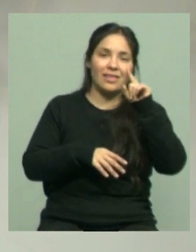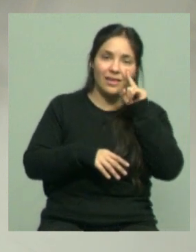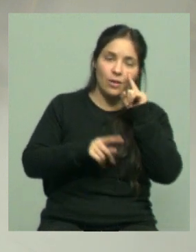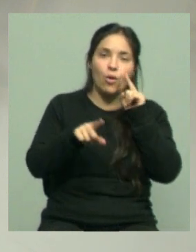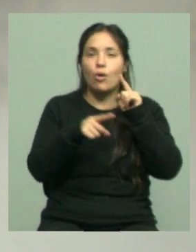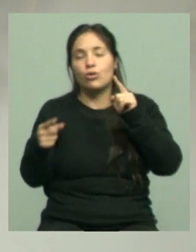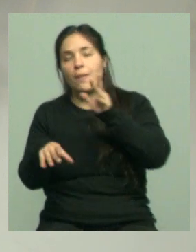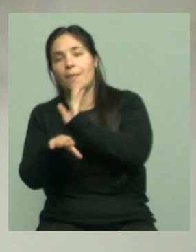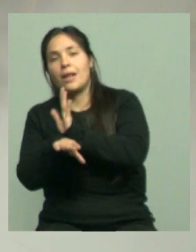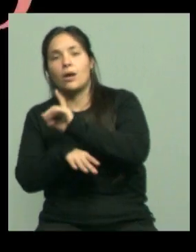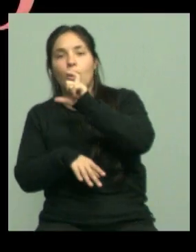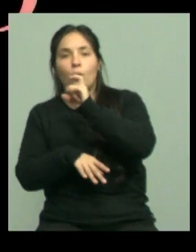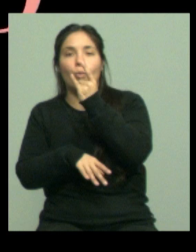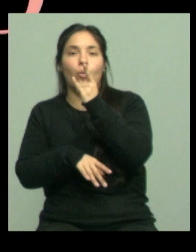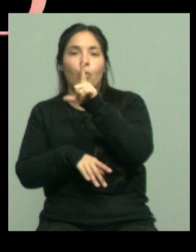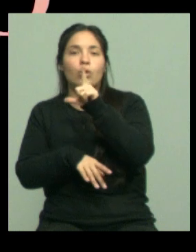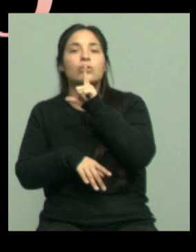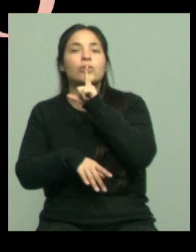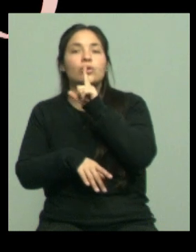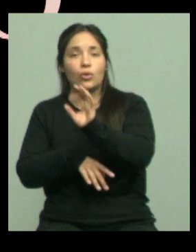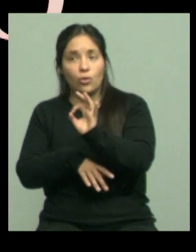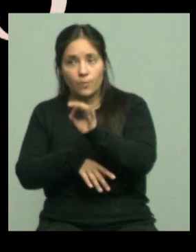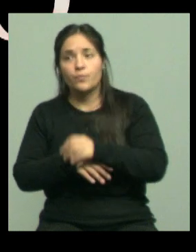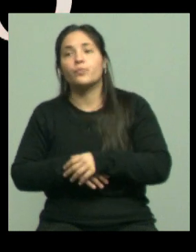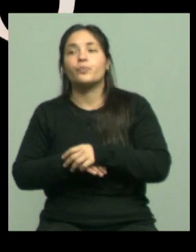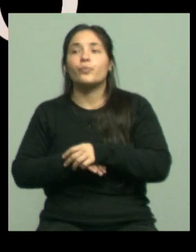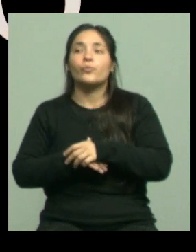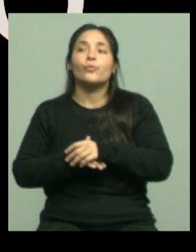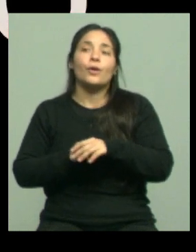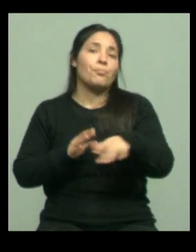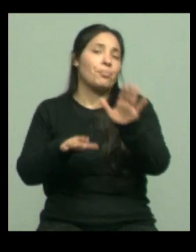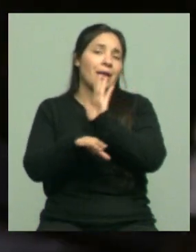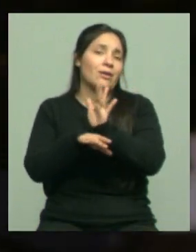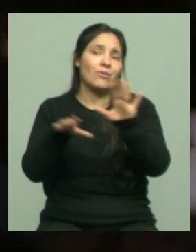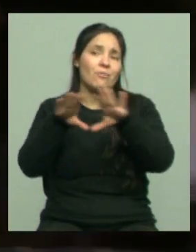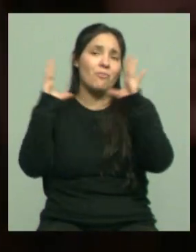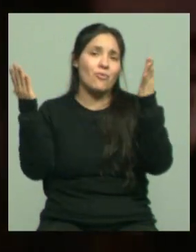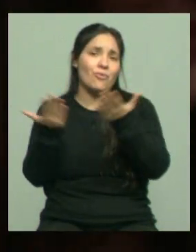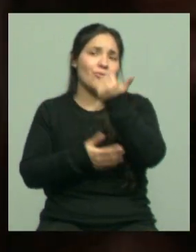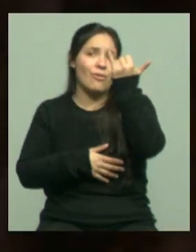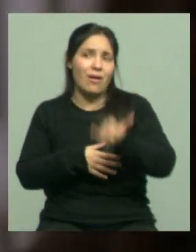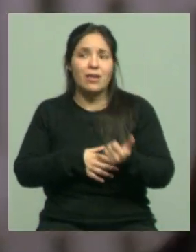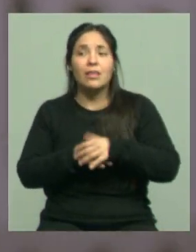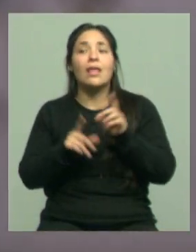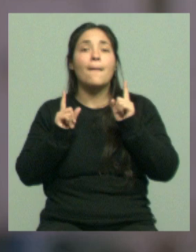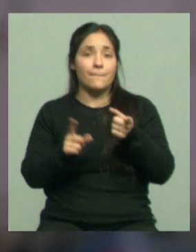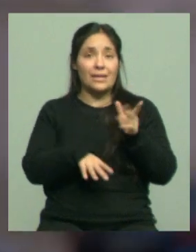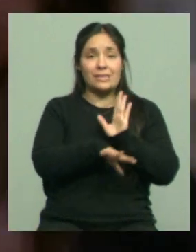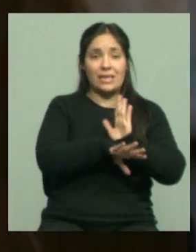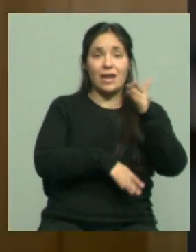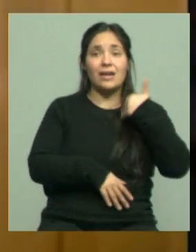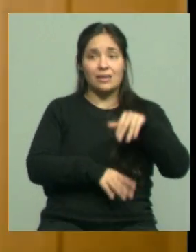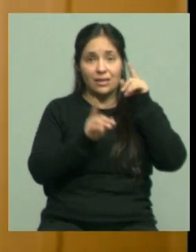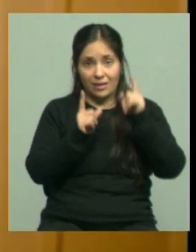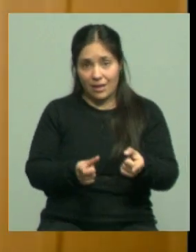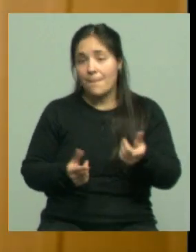personajes, en plataformas también como Mubi, por ejemplo, que hay películas de todo el mundo, y sobre todo mucho cine argentino. Qué bueno.